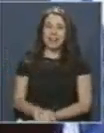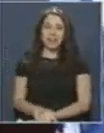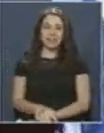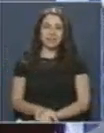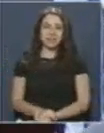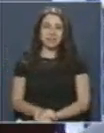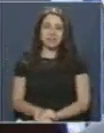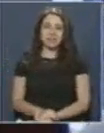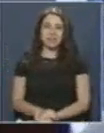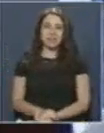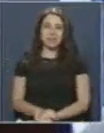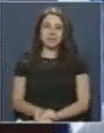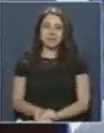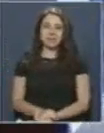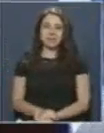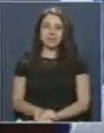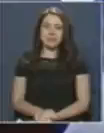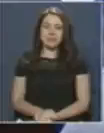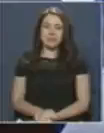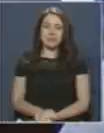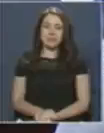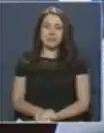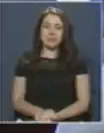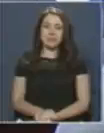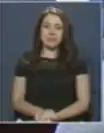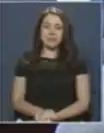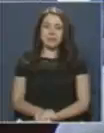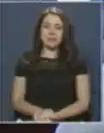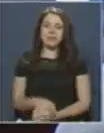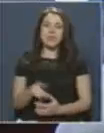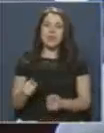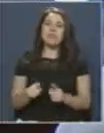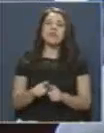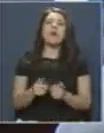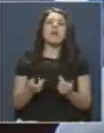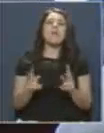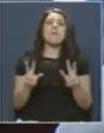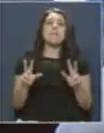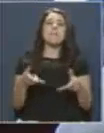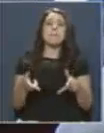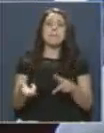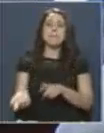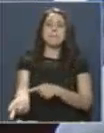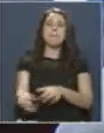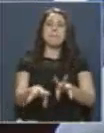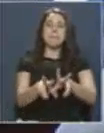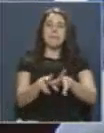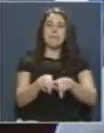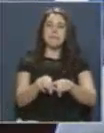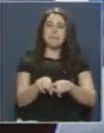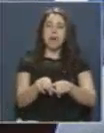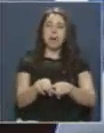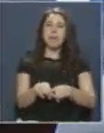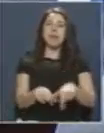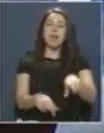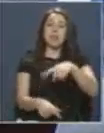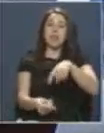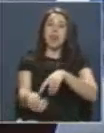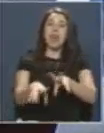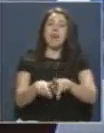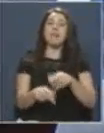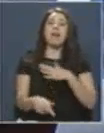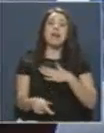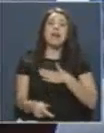gracias. Cuando esto también forma parte de una meta familiar y la familia gira en torno a